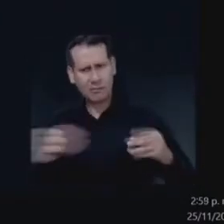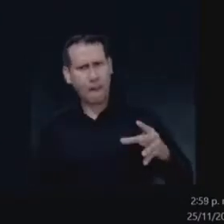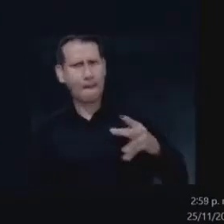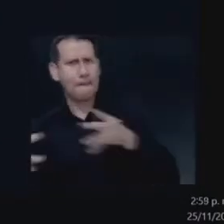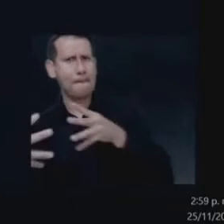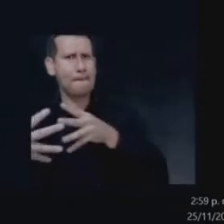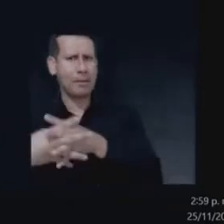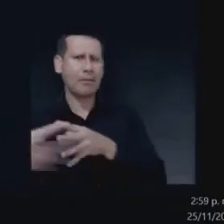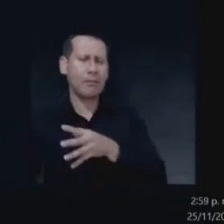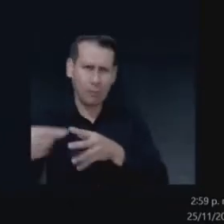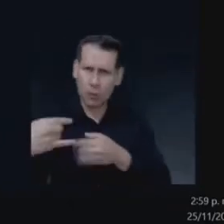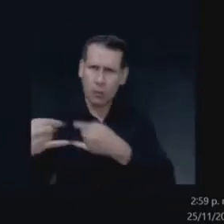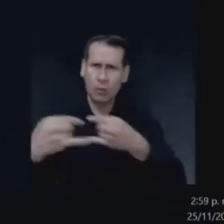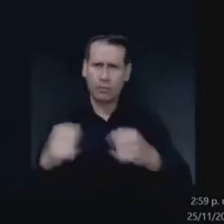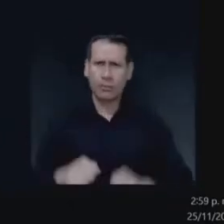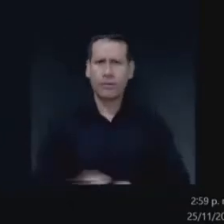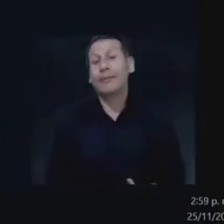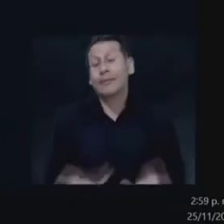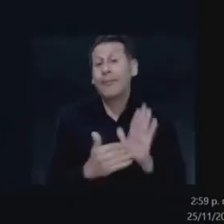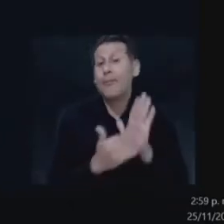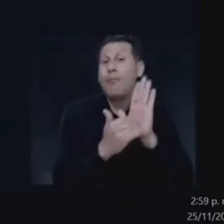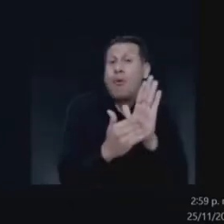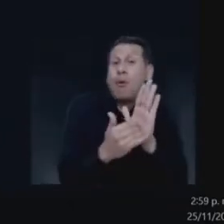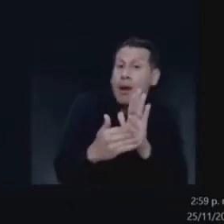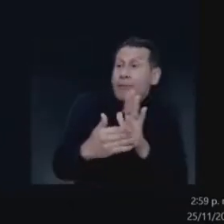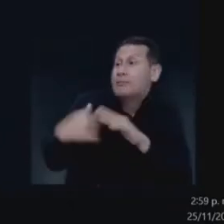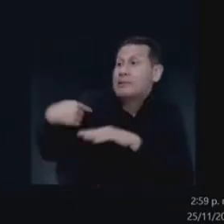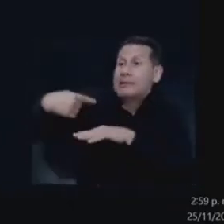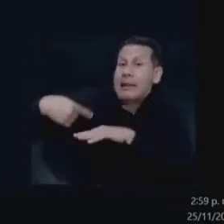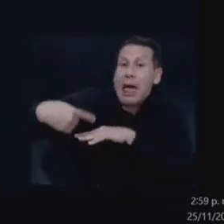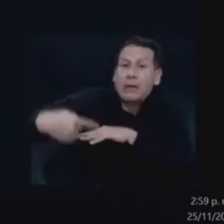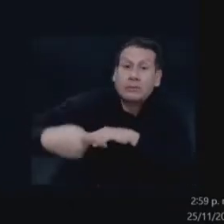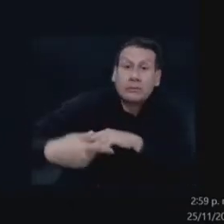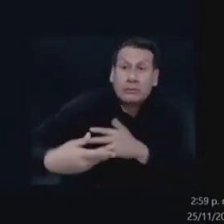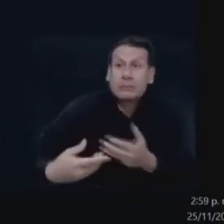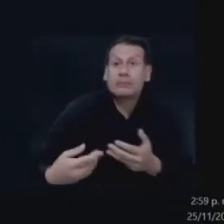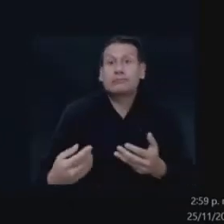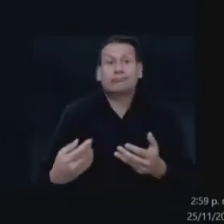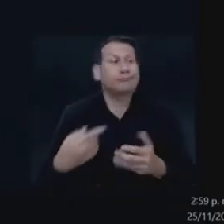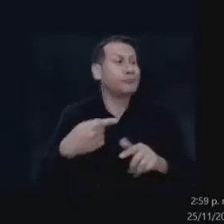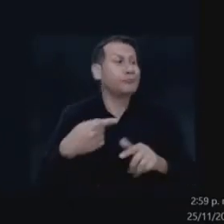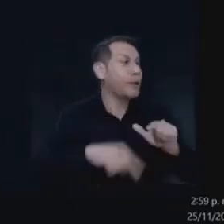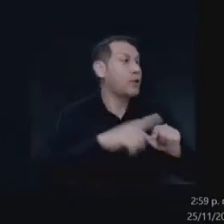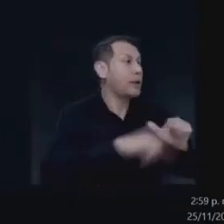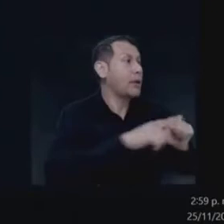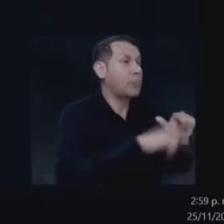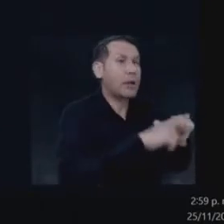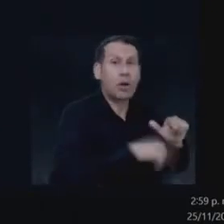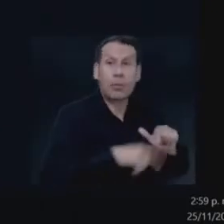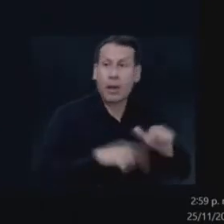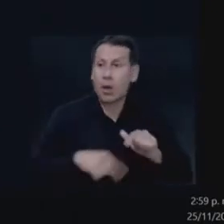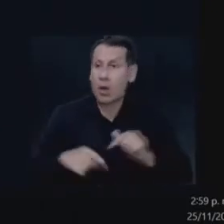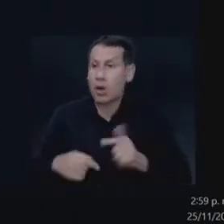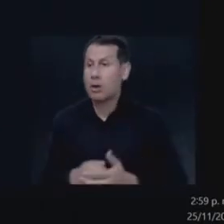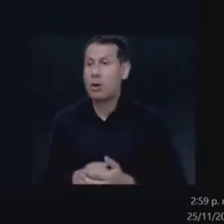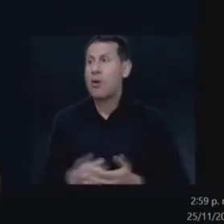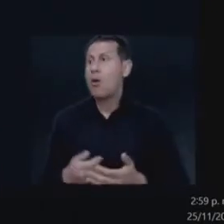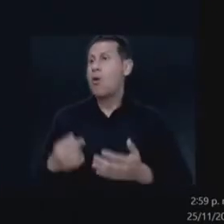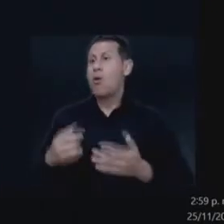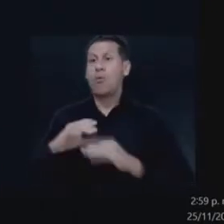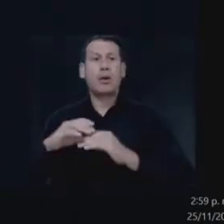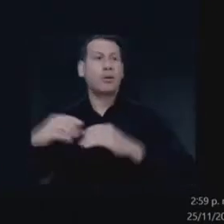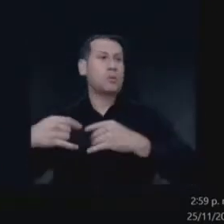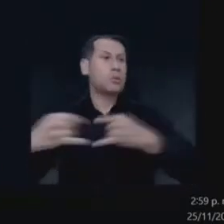o existe un orden, porque si no, en lugares en competencia, donde existen muchos interesados por desplegar tecnologías, se